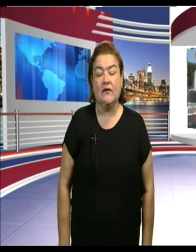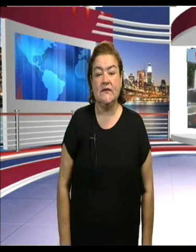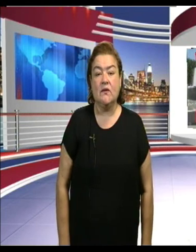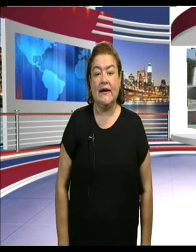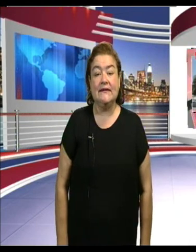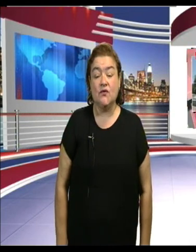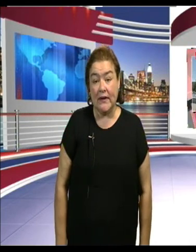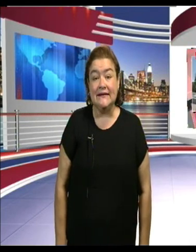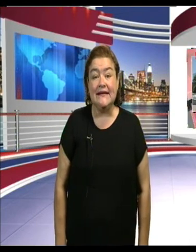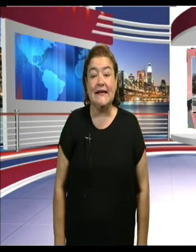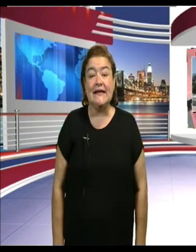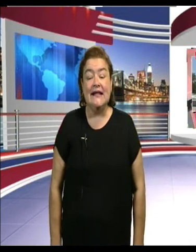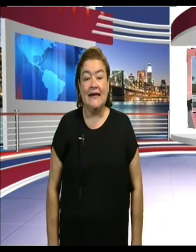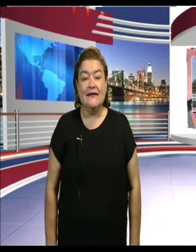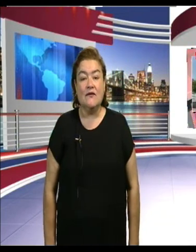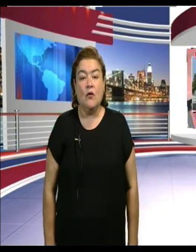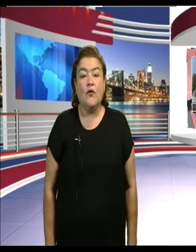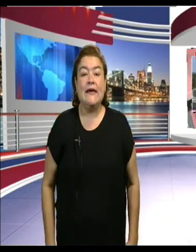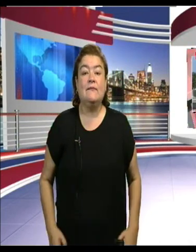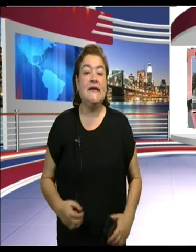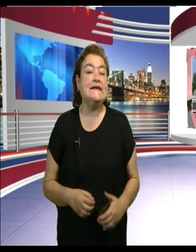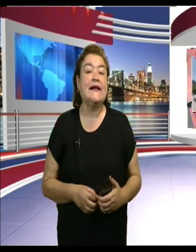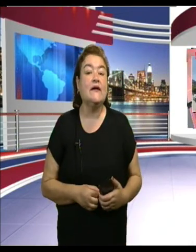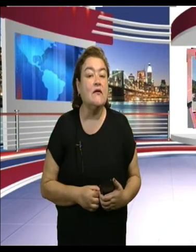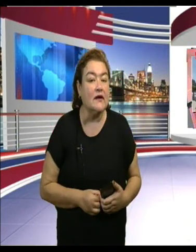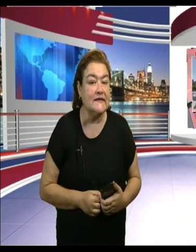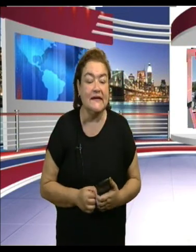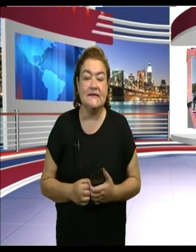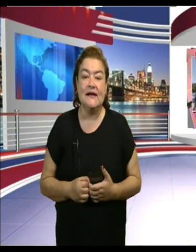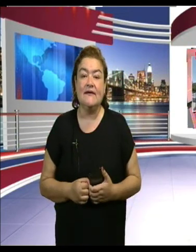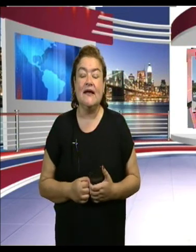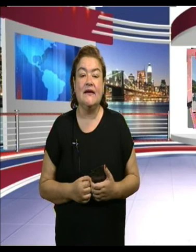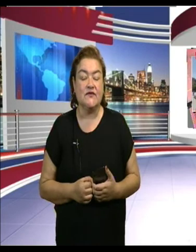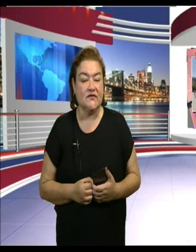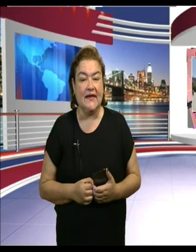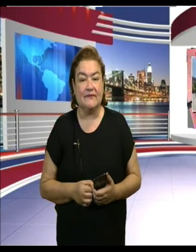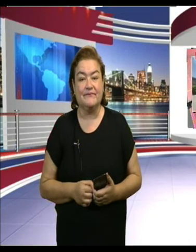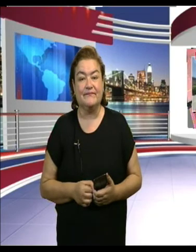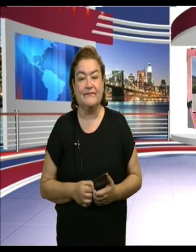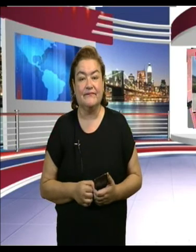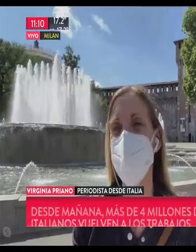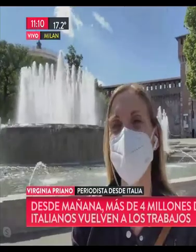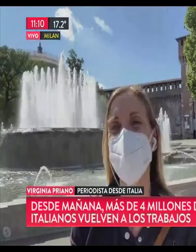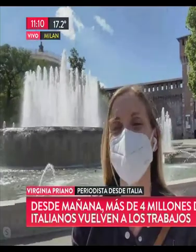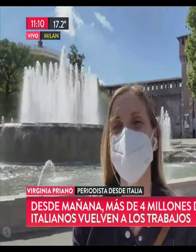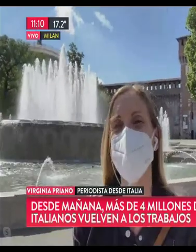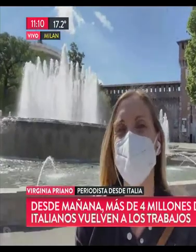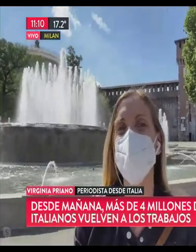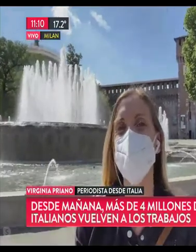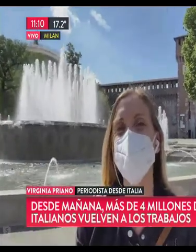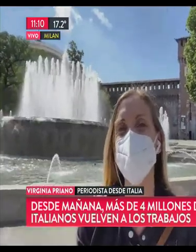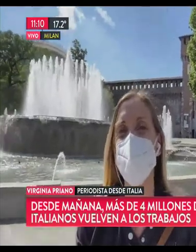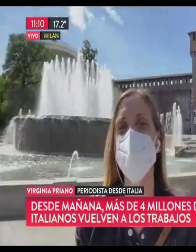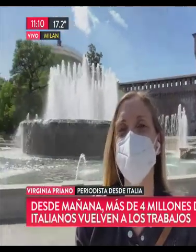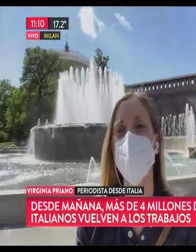de lo que es su cuarentena, cómo empieza a reorganizarse la vida en sociedad. Entonces, a partir de